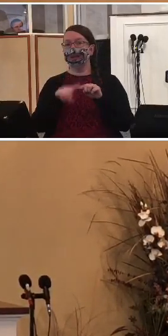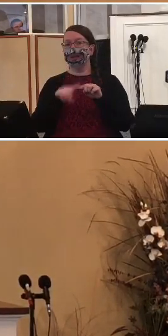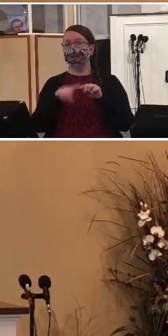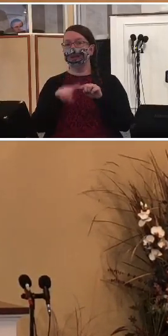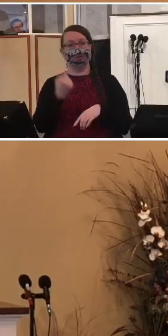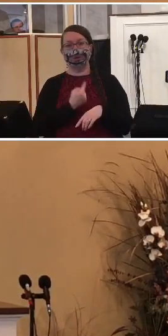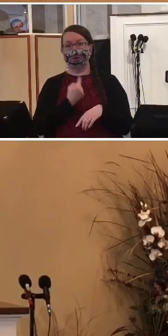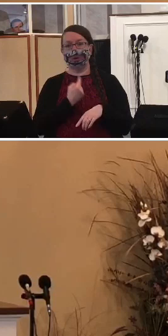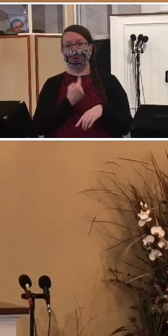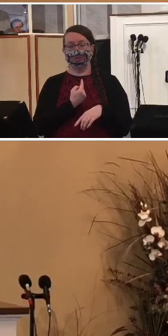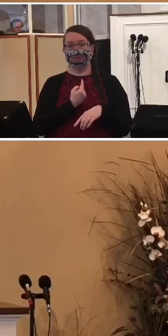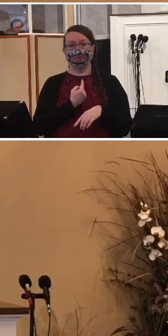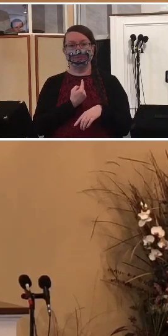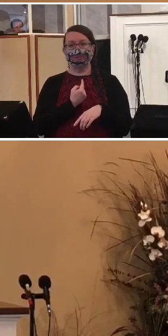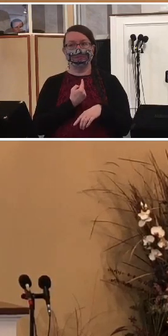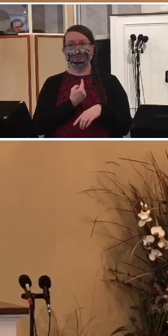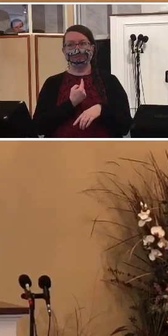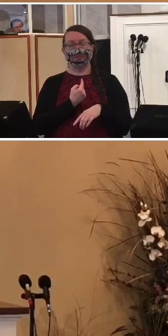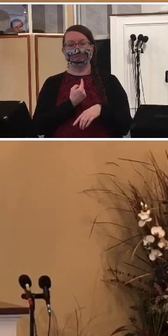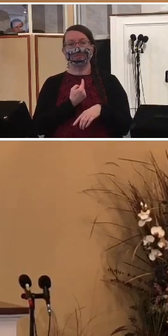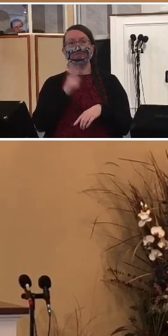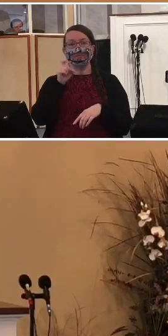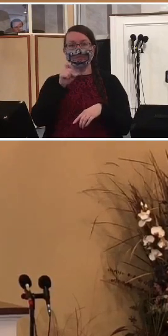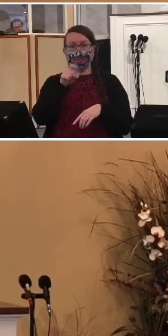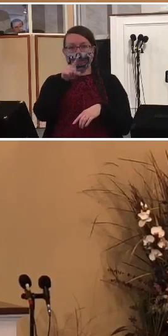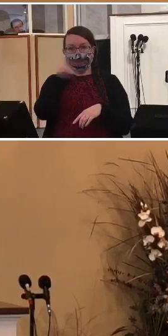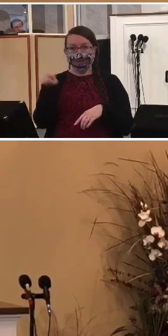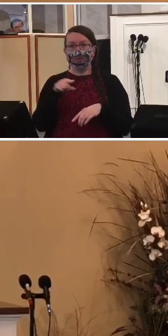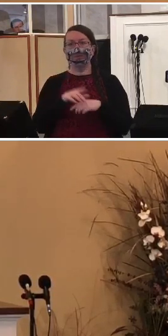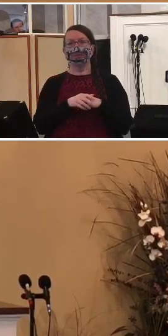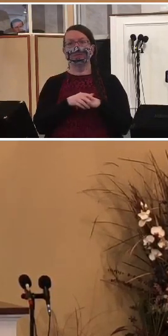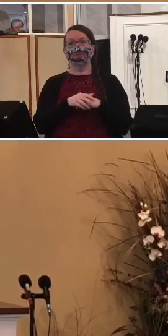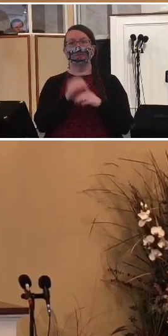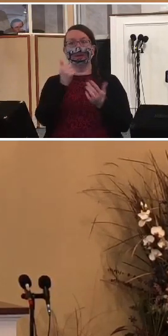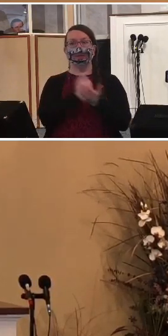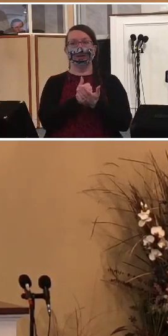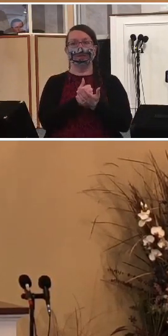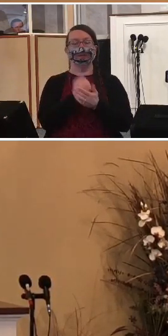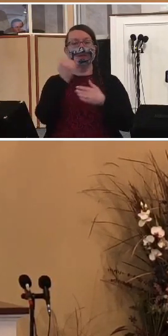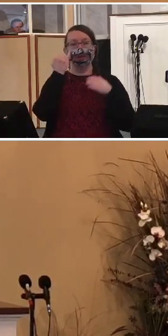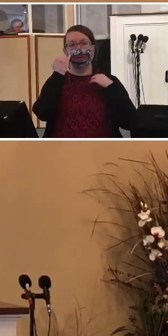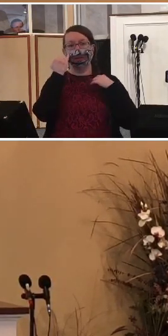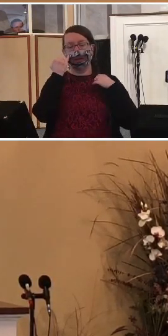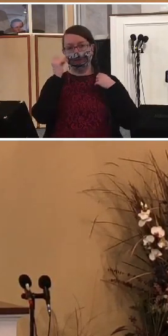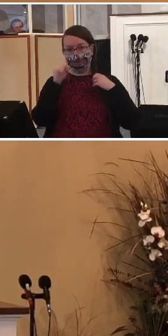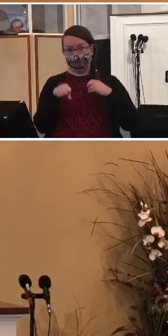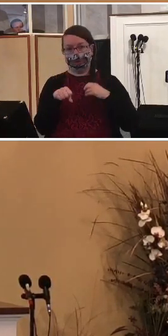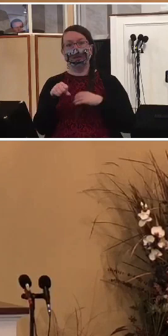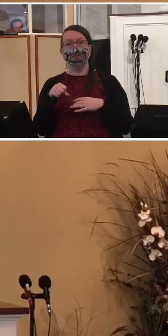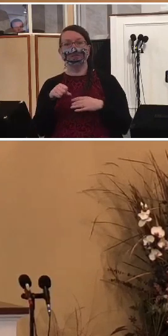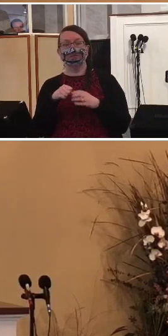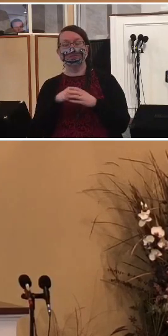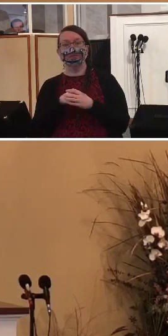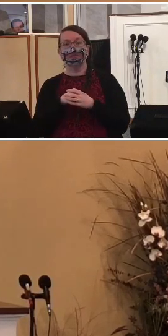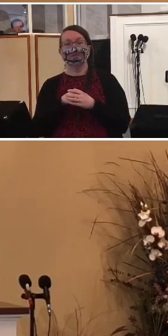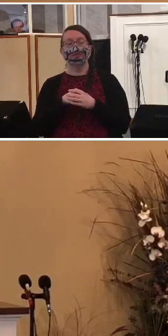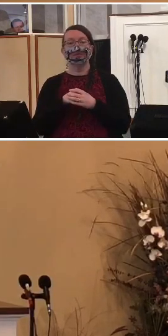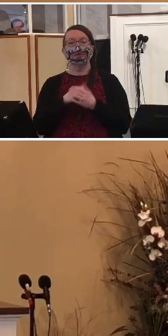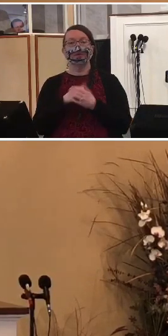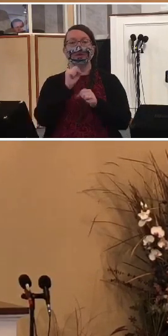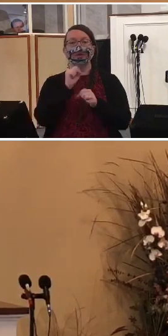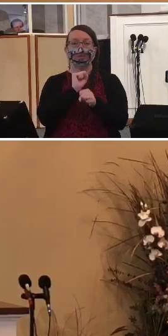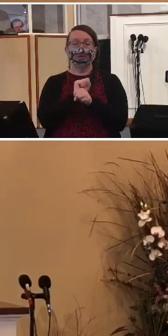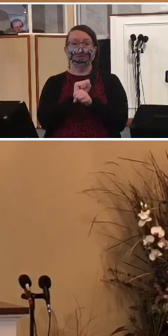mismo. Yo te necesito. Entonces, amén, si tú puedes, por favor, ir y venir a hacer esto